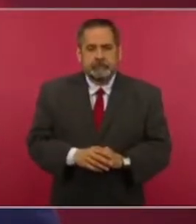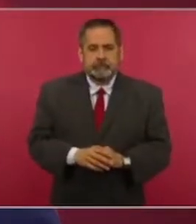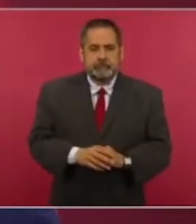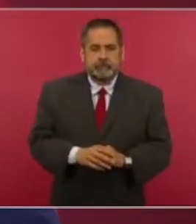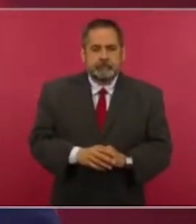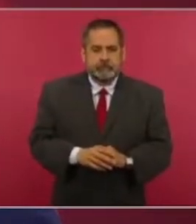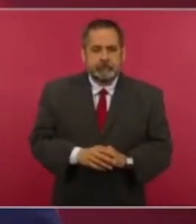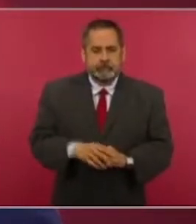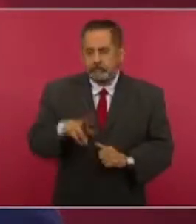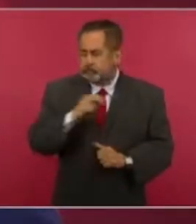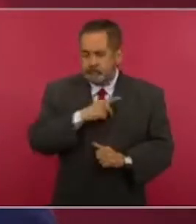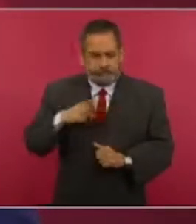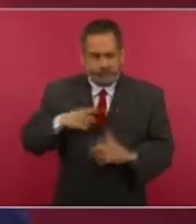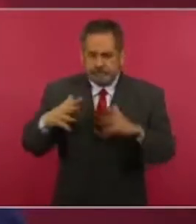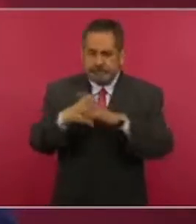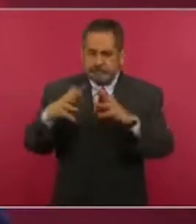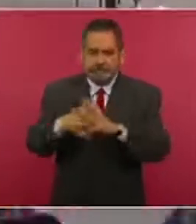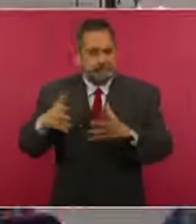No debió